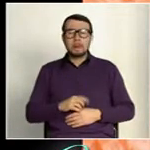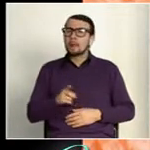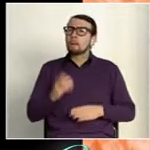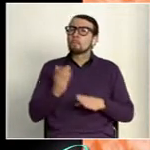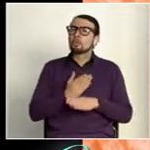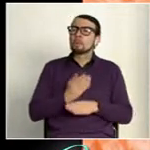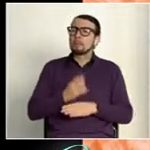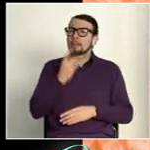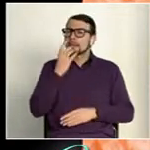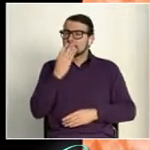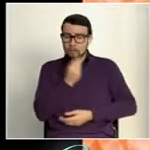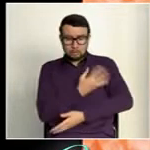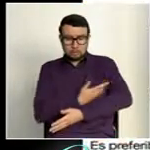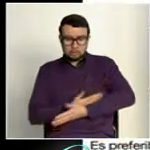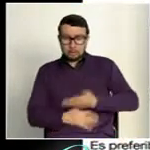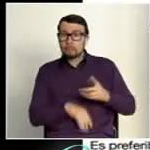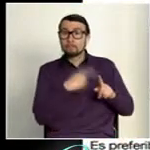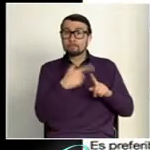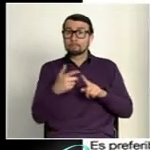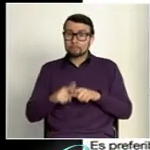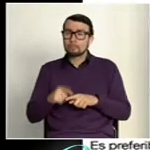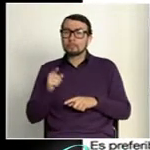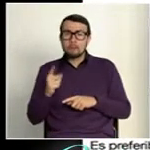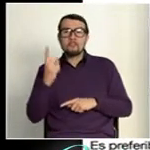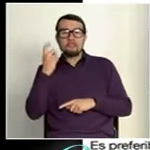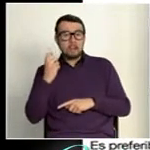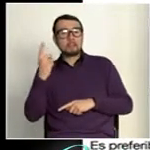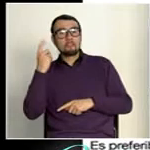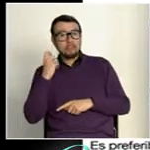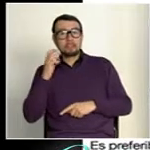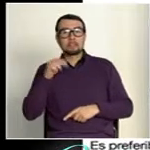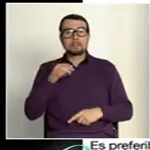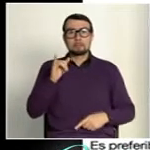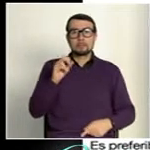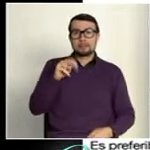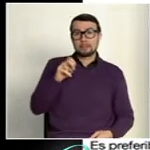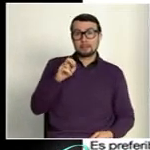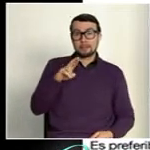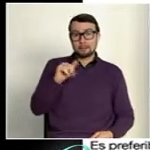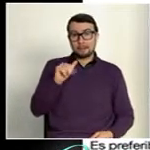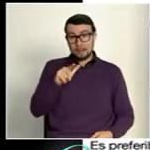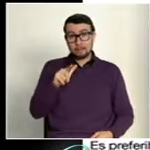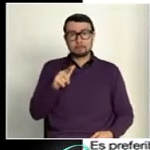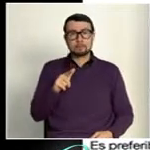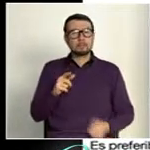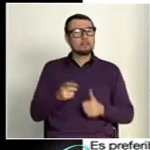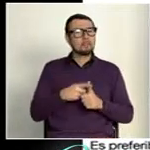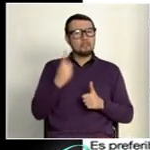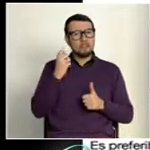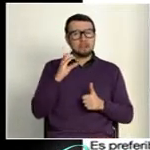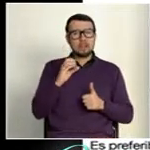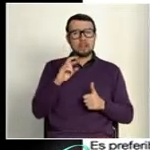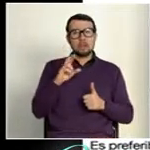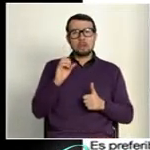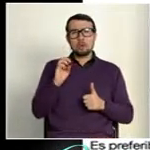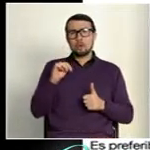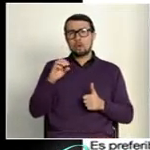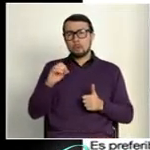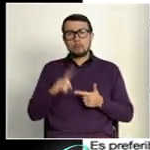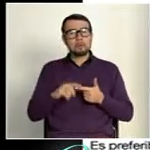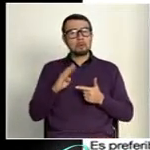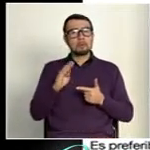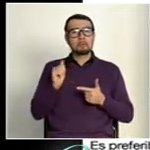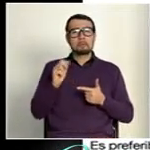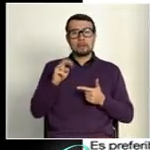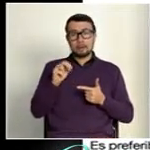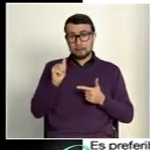diabetes y muchas otras enfermedades es la deficiencia mineral que tenemos en el cuerpo. Como cromo, como vanadio. Vanadio es un mineral que